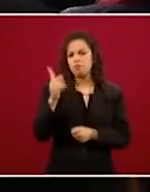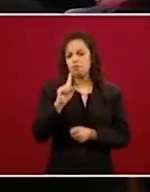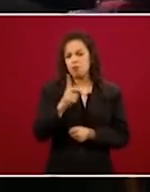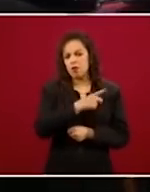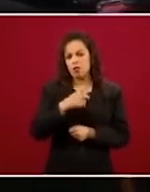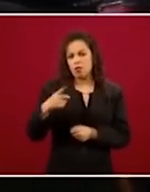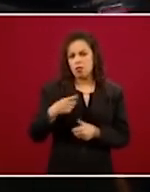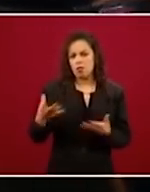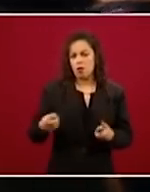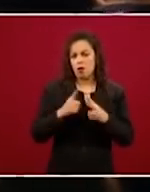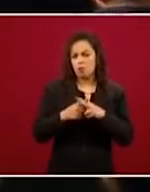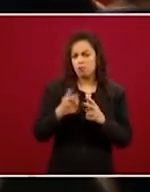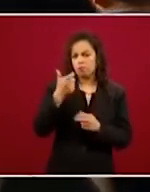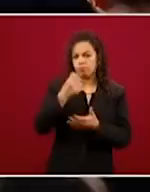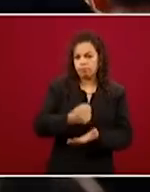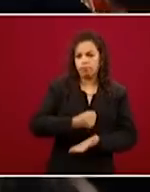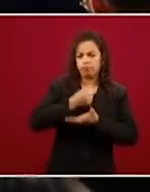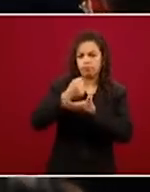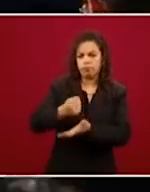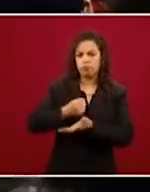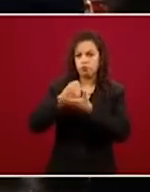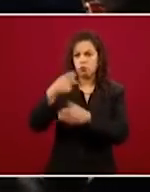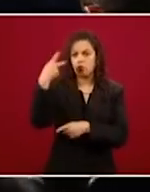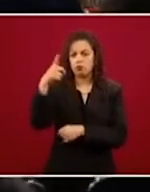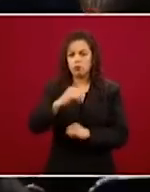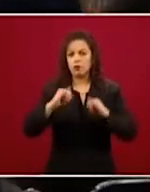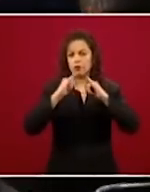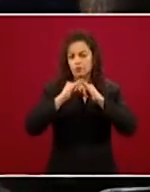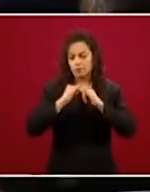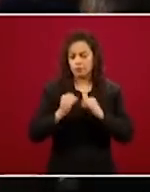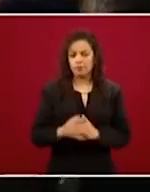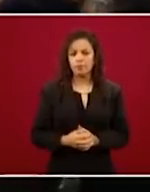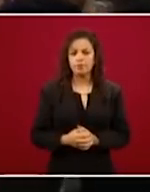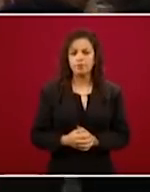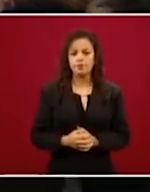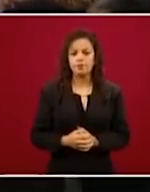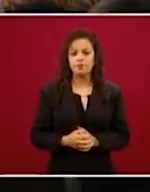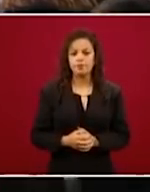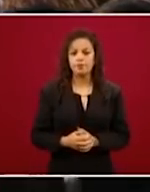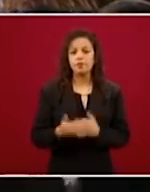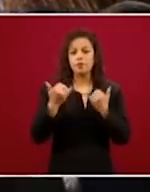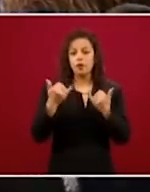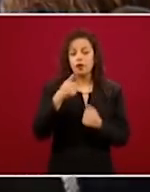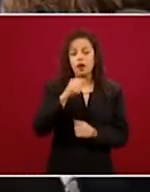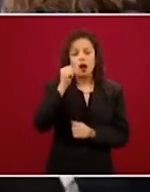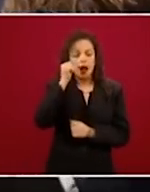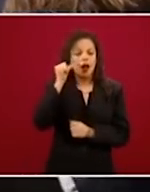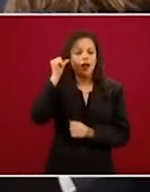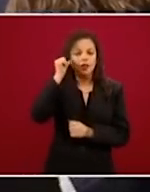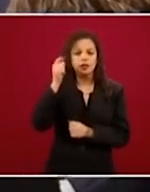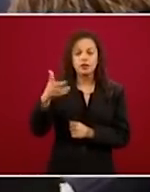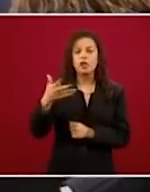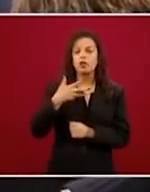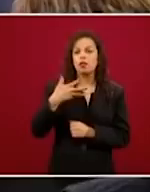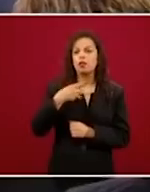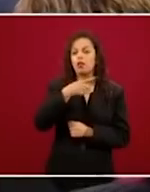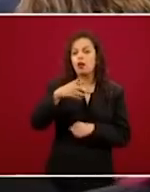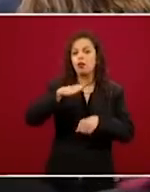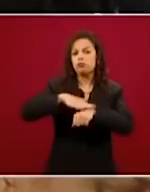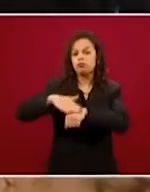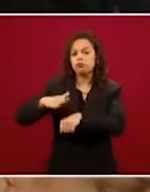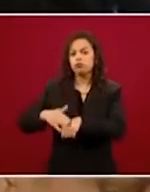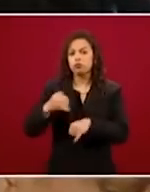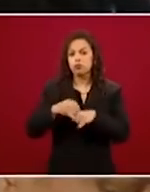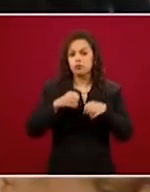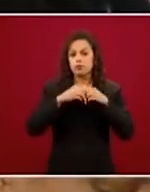públicos dentro de la institución y si me lo permite con todo respecto ayer se manejó una información de que el